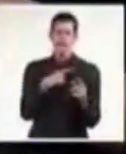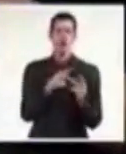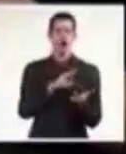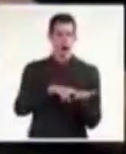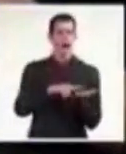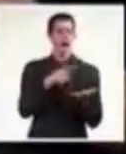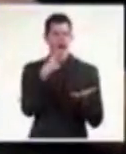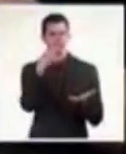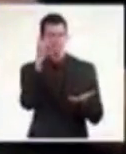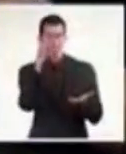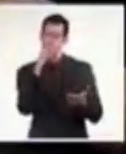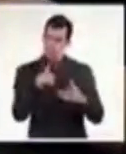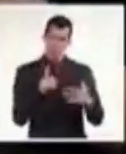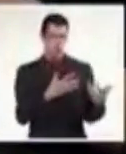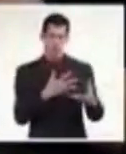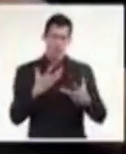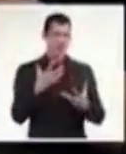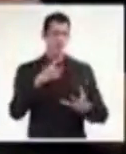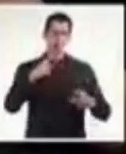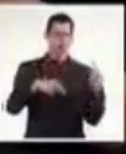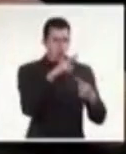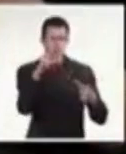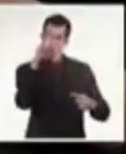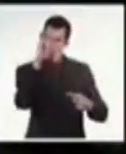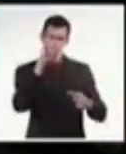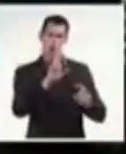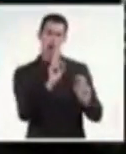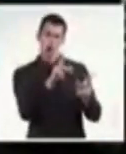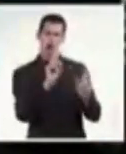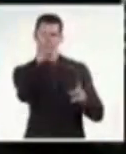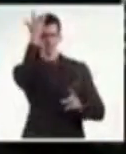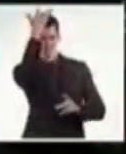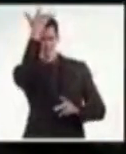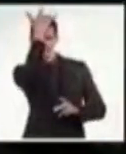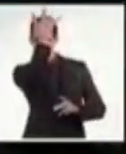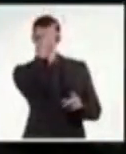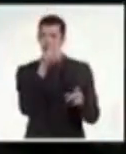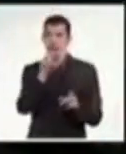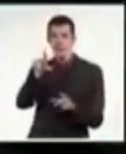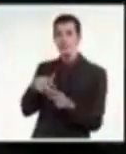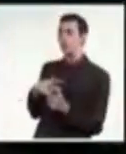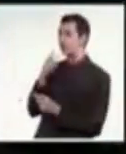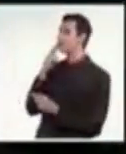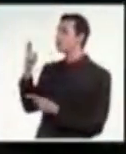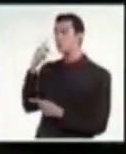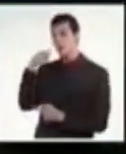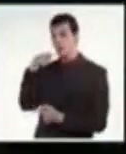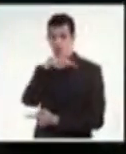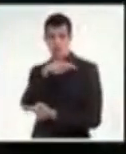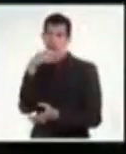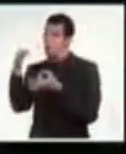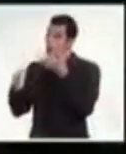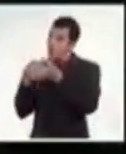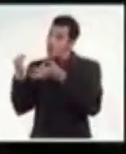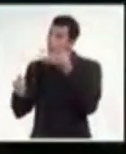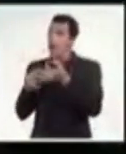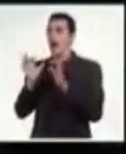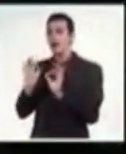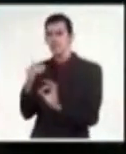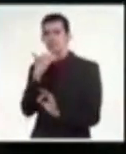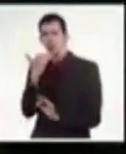territorio estadounidense utilizan métodos y canales para reclutar jóvenes, manipularlos y llevarlos a